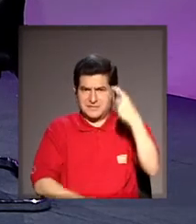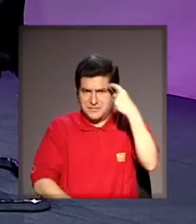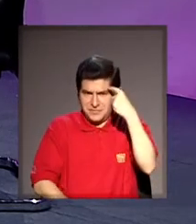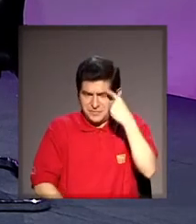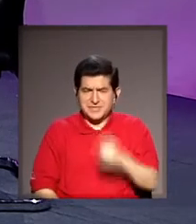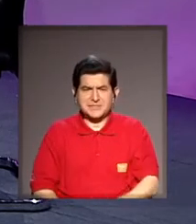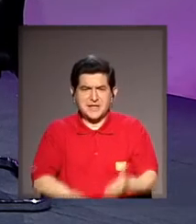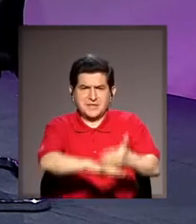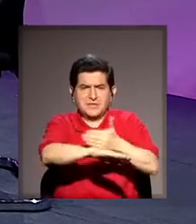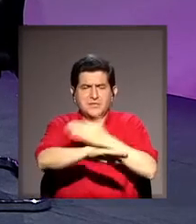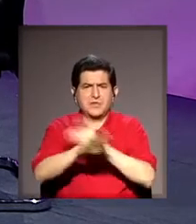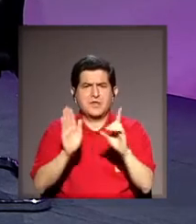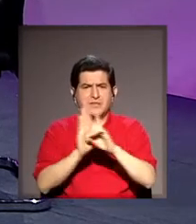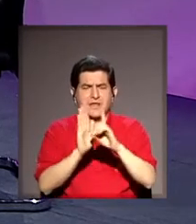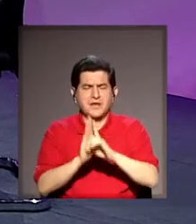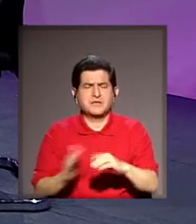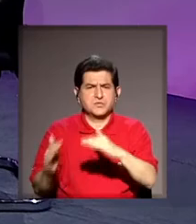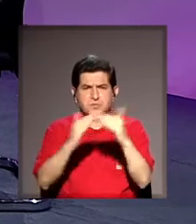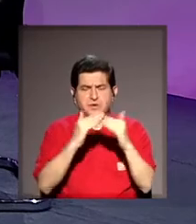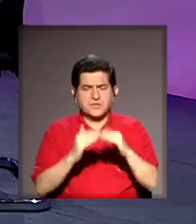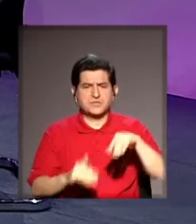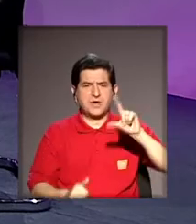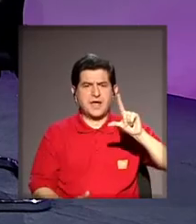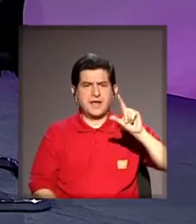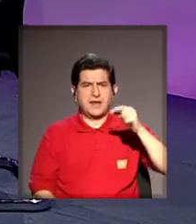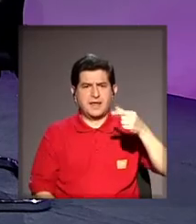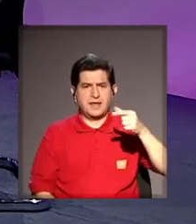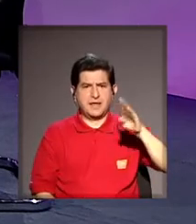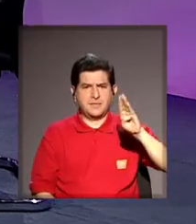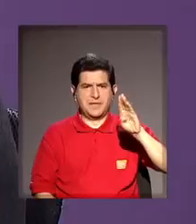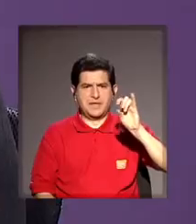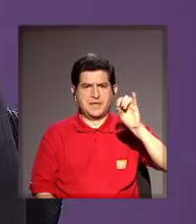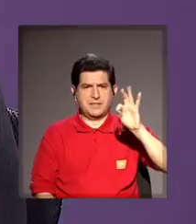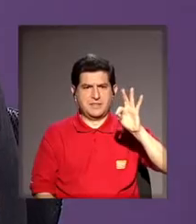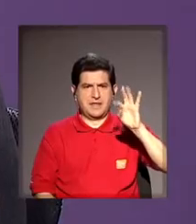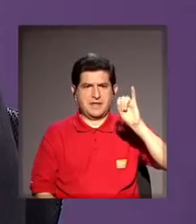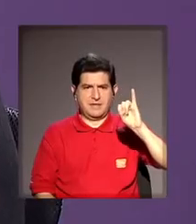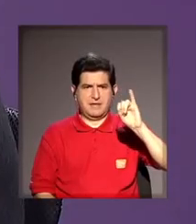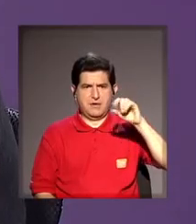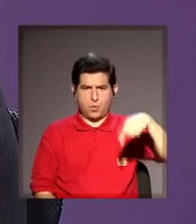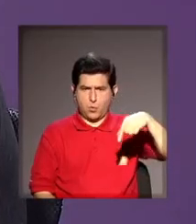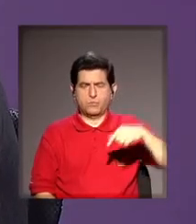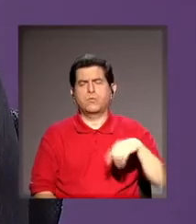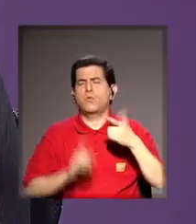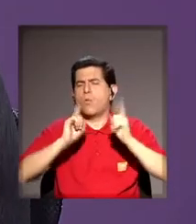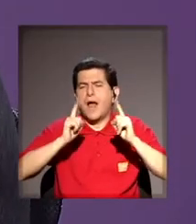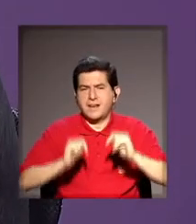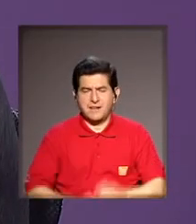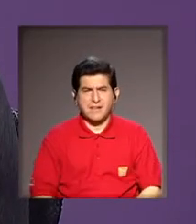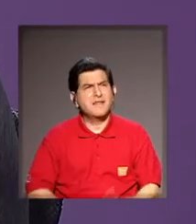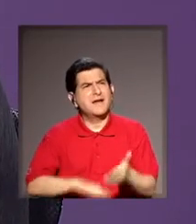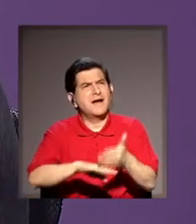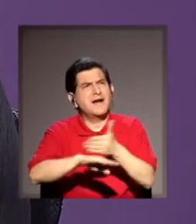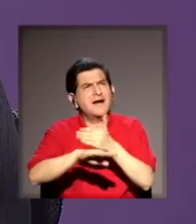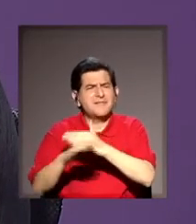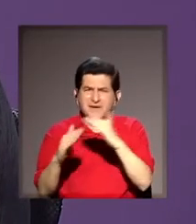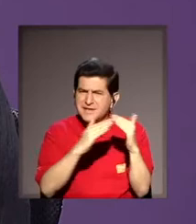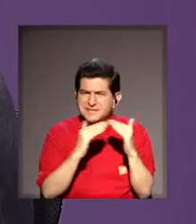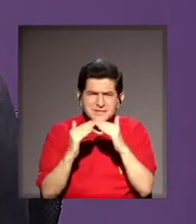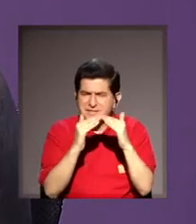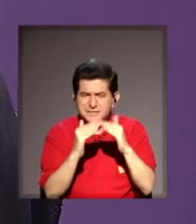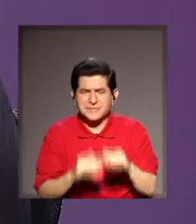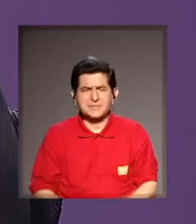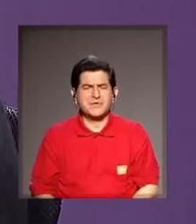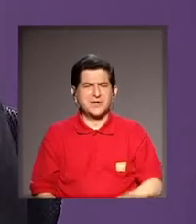alabanza en los derechos de la población y el gt yo creo que más que avances para la población el eje